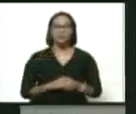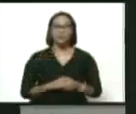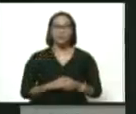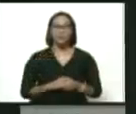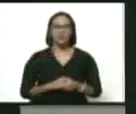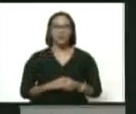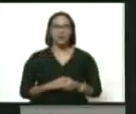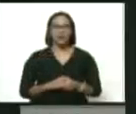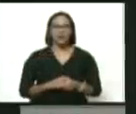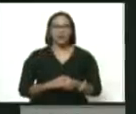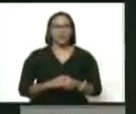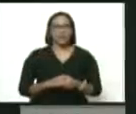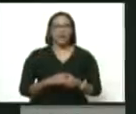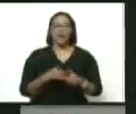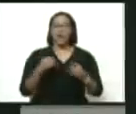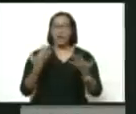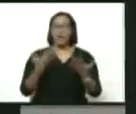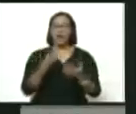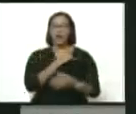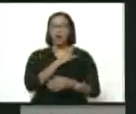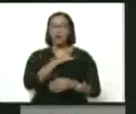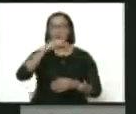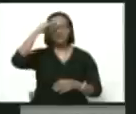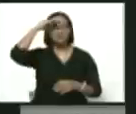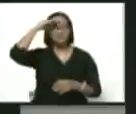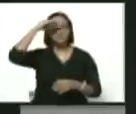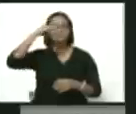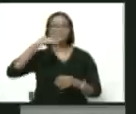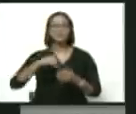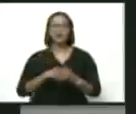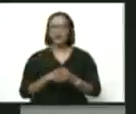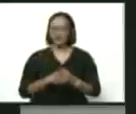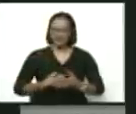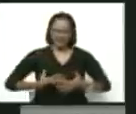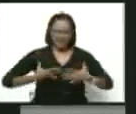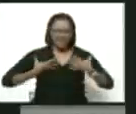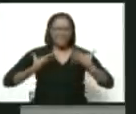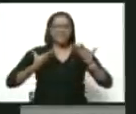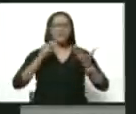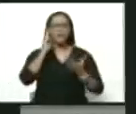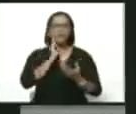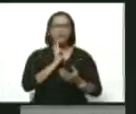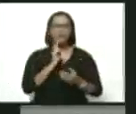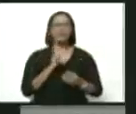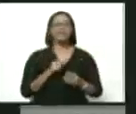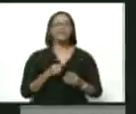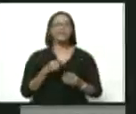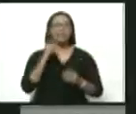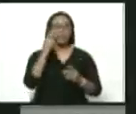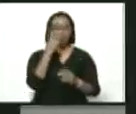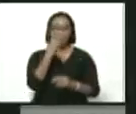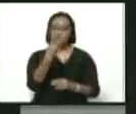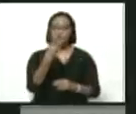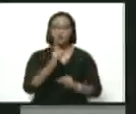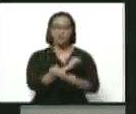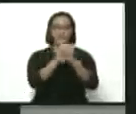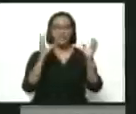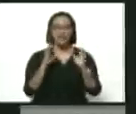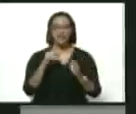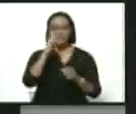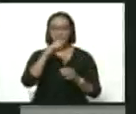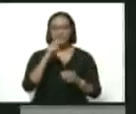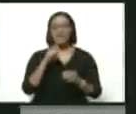Fue en la Academia Militar, bueno, del pregón bolivariano de Chávez y de la visión clara que tenía del ciclo bicentenario y cómo